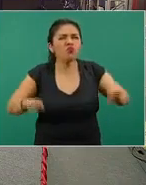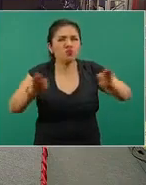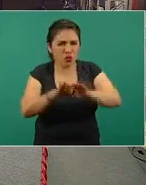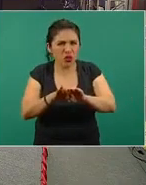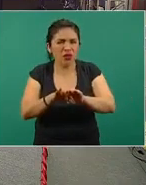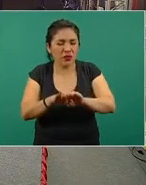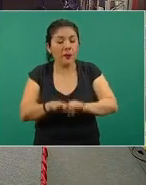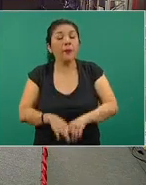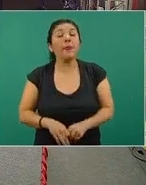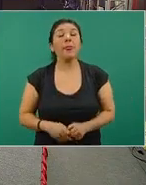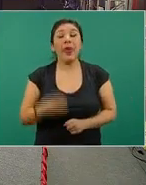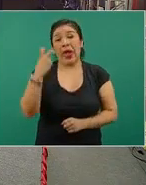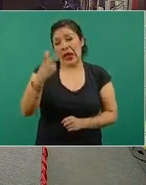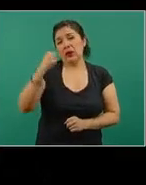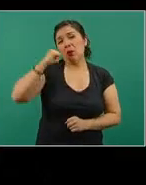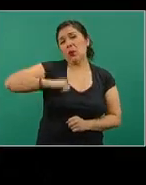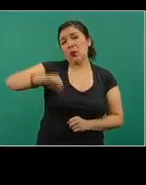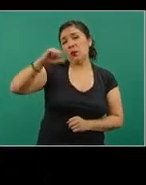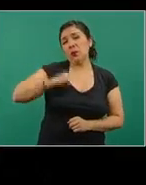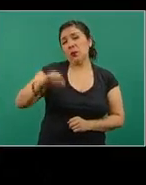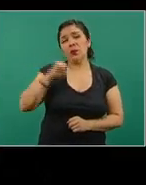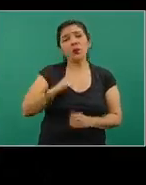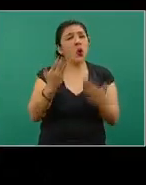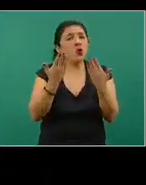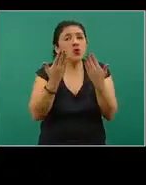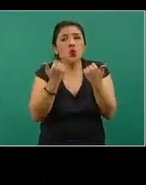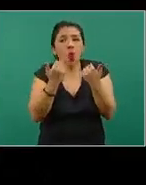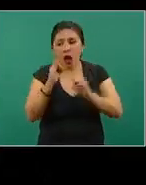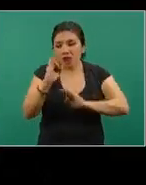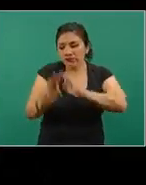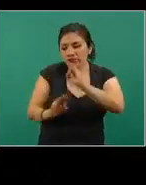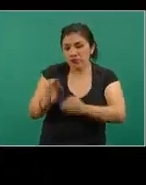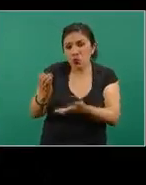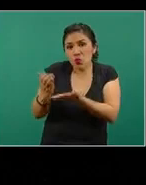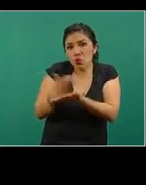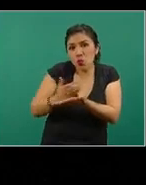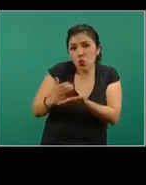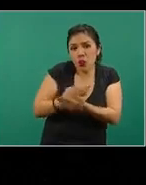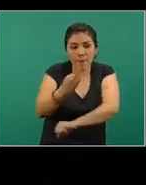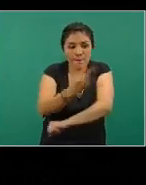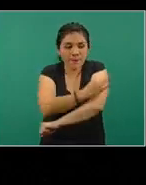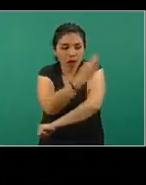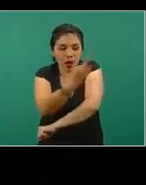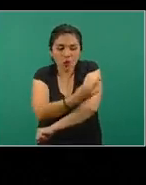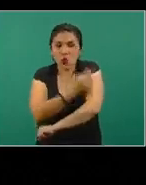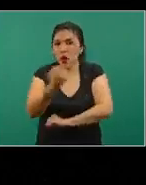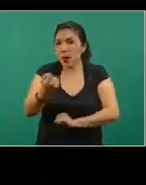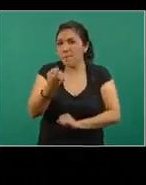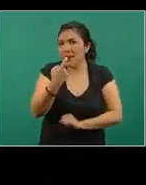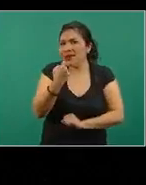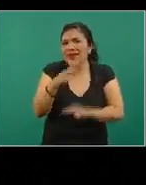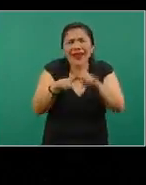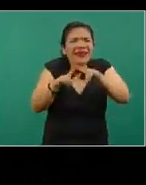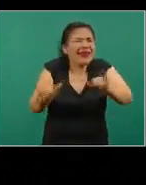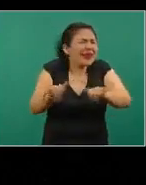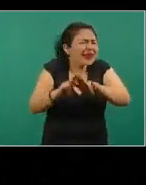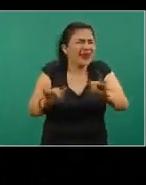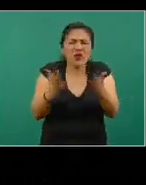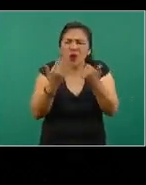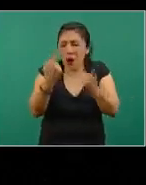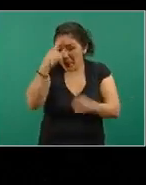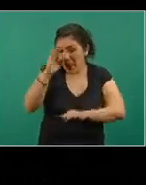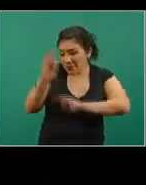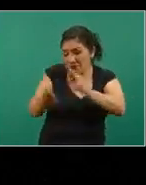que en esa época no hubo ningún tipo de tratamiento, ninguna vacuna, nada para darle a